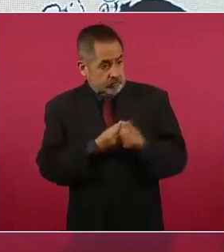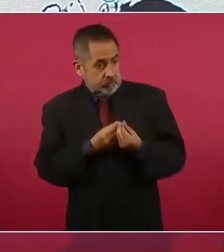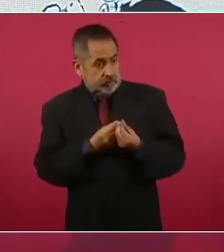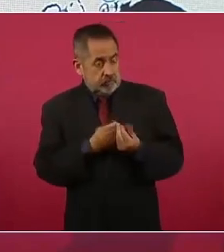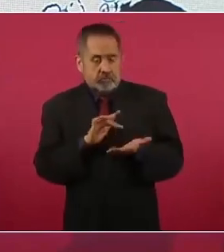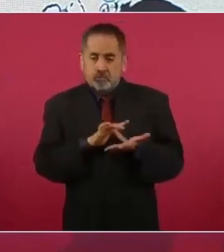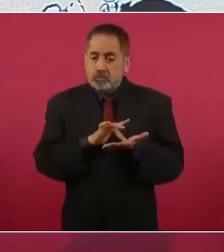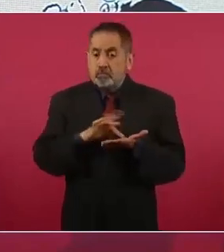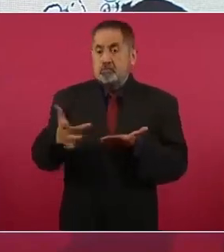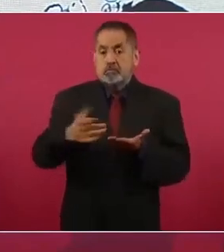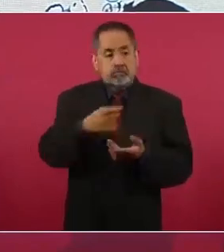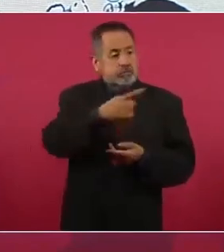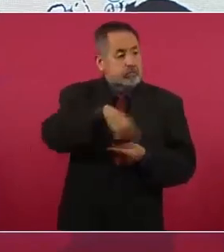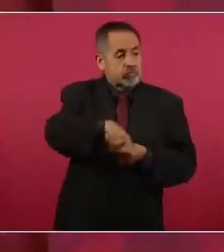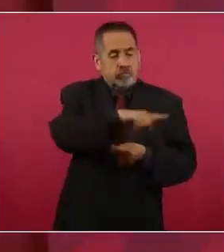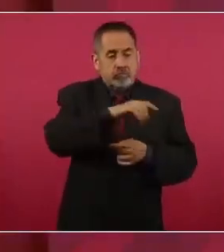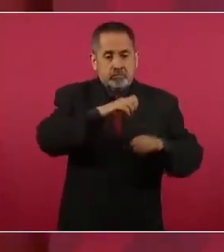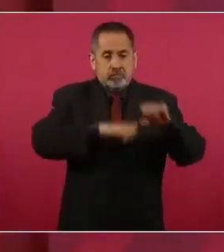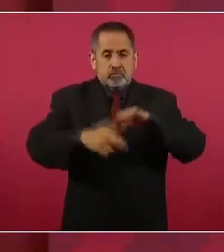logrado